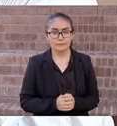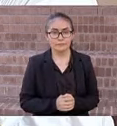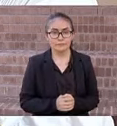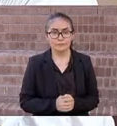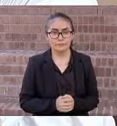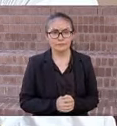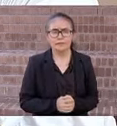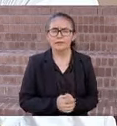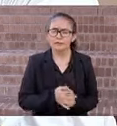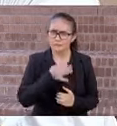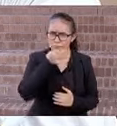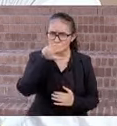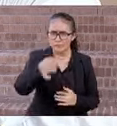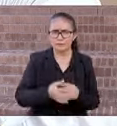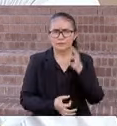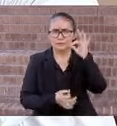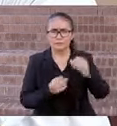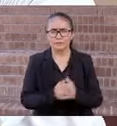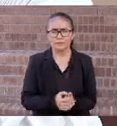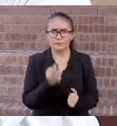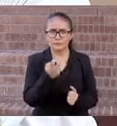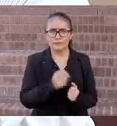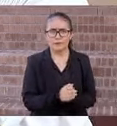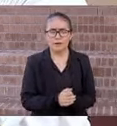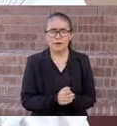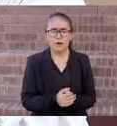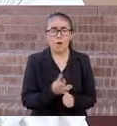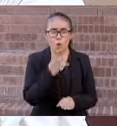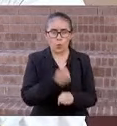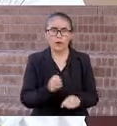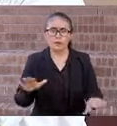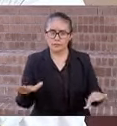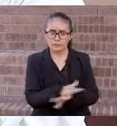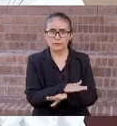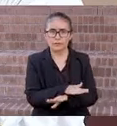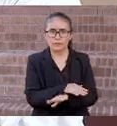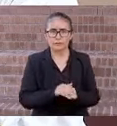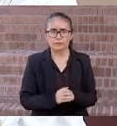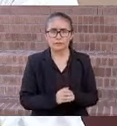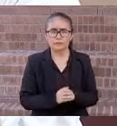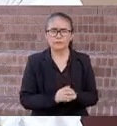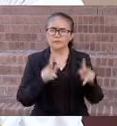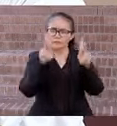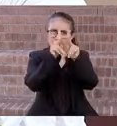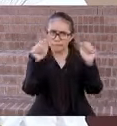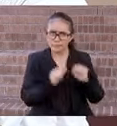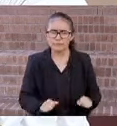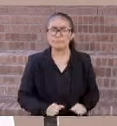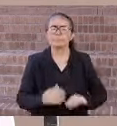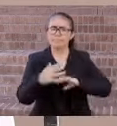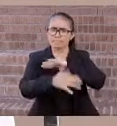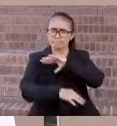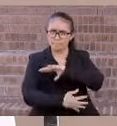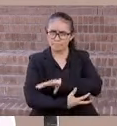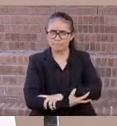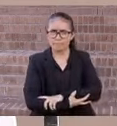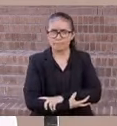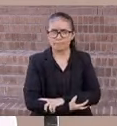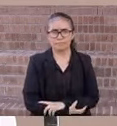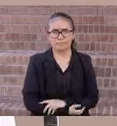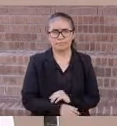dijimos que si va a llevar a cabo esta cuarta transformación de manera pacífica sin